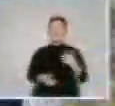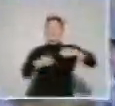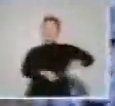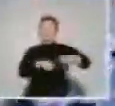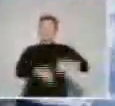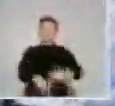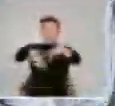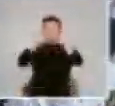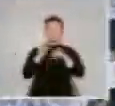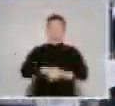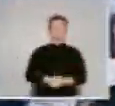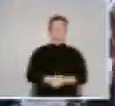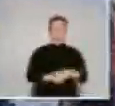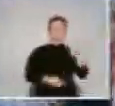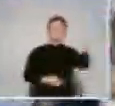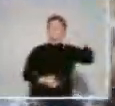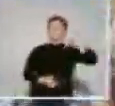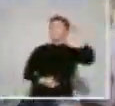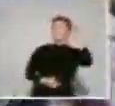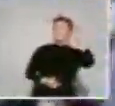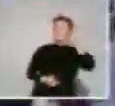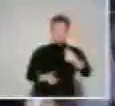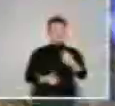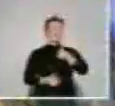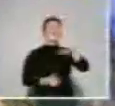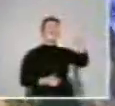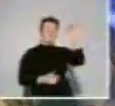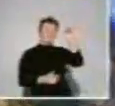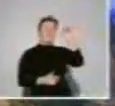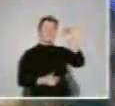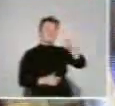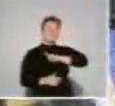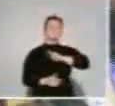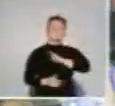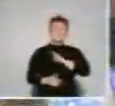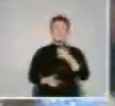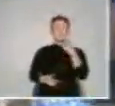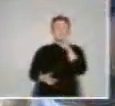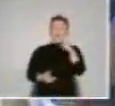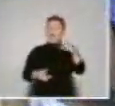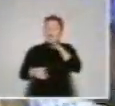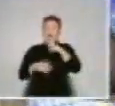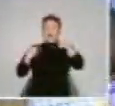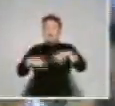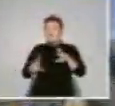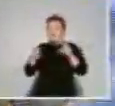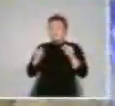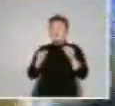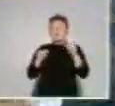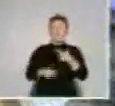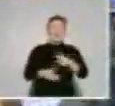se acabó. Guiri, un guiri soy yo. Y no habrá mojo